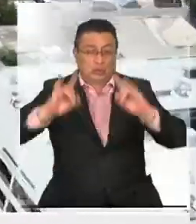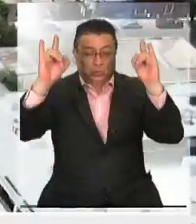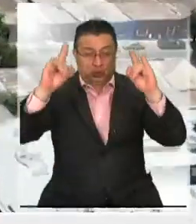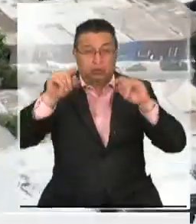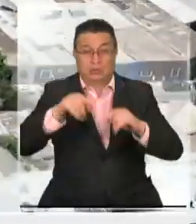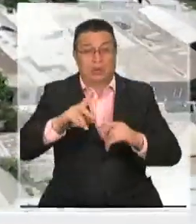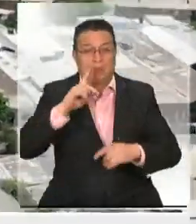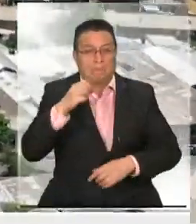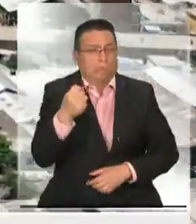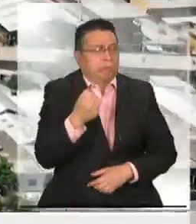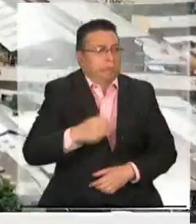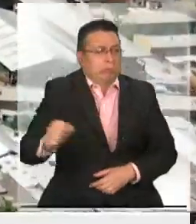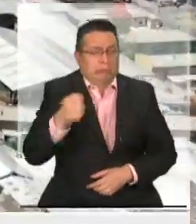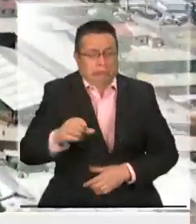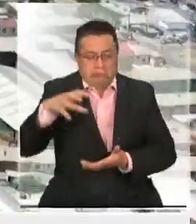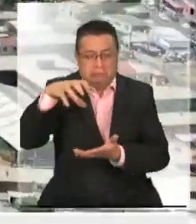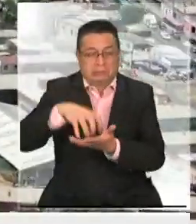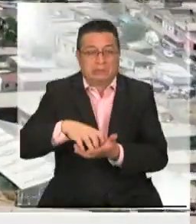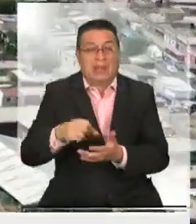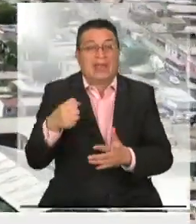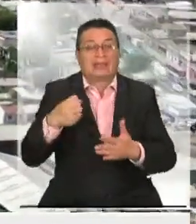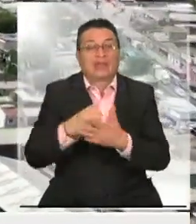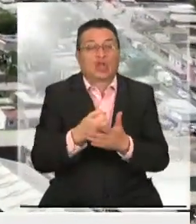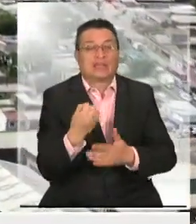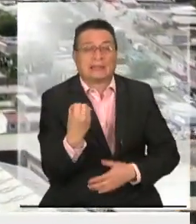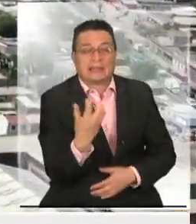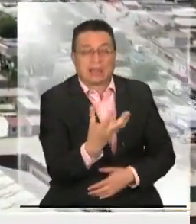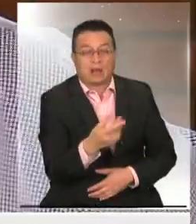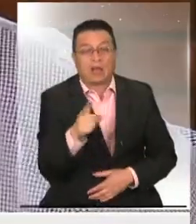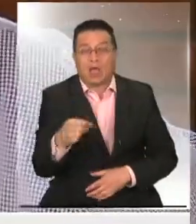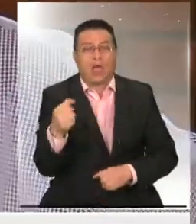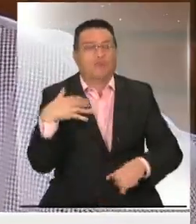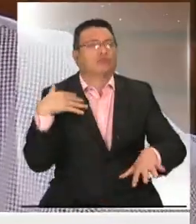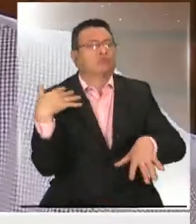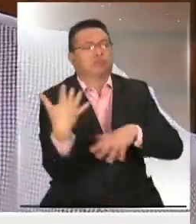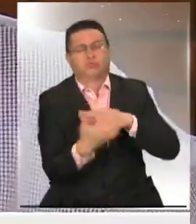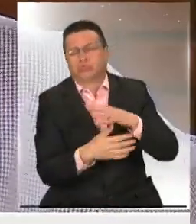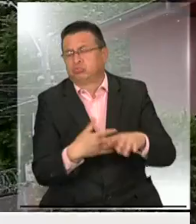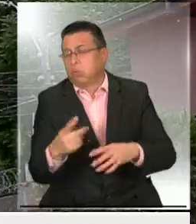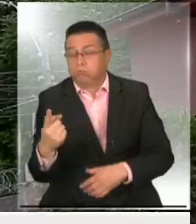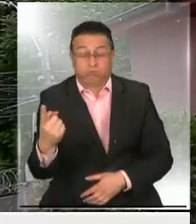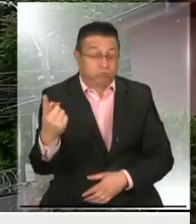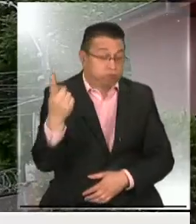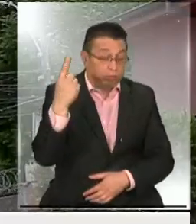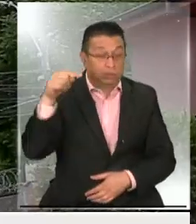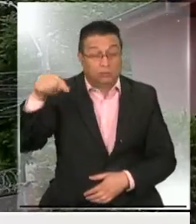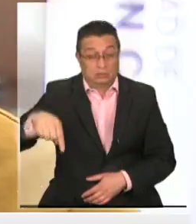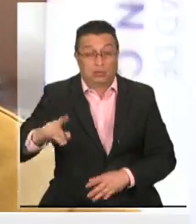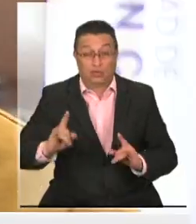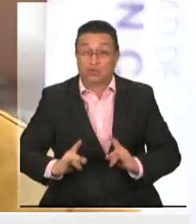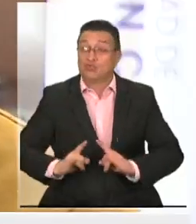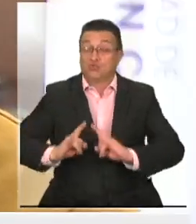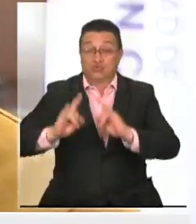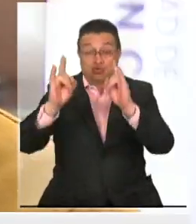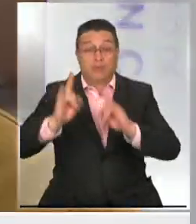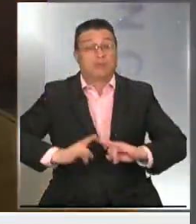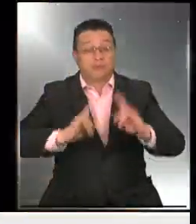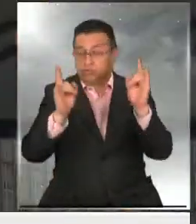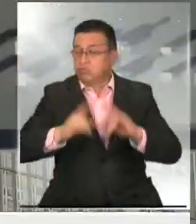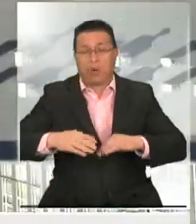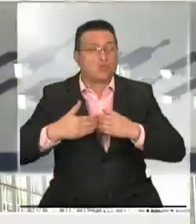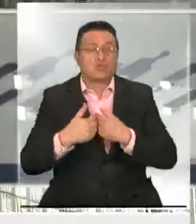levantaron indiscriminadamente en Estación Central. Esto es un despelote, pero de marca mayor. Acá llegaba la Torre de Babel y se construía la Torre de